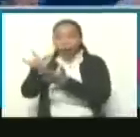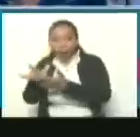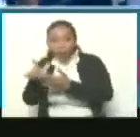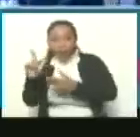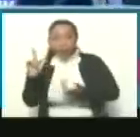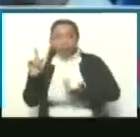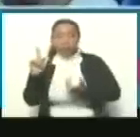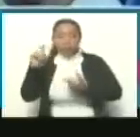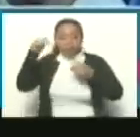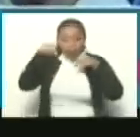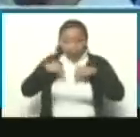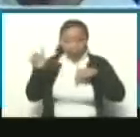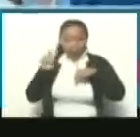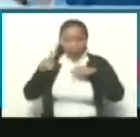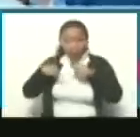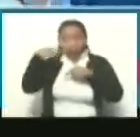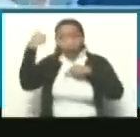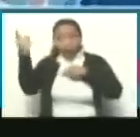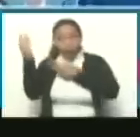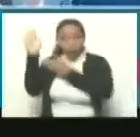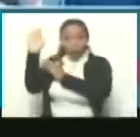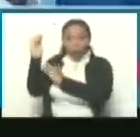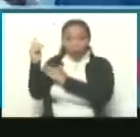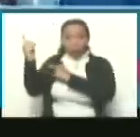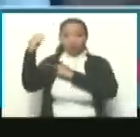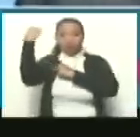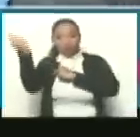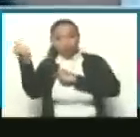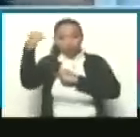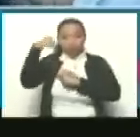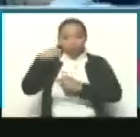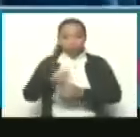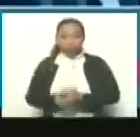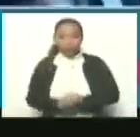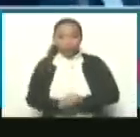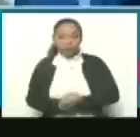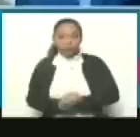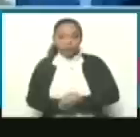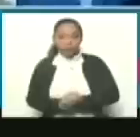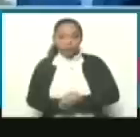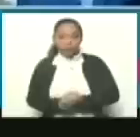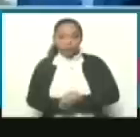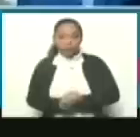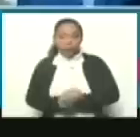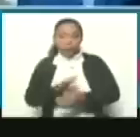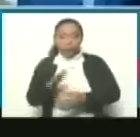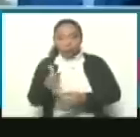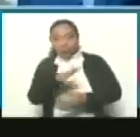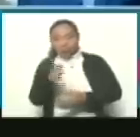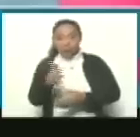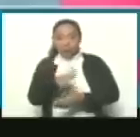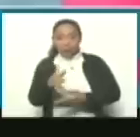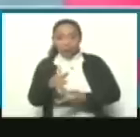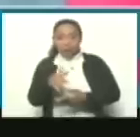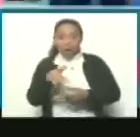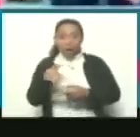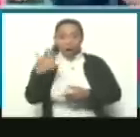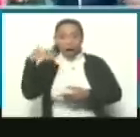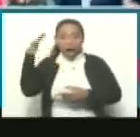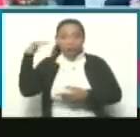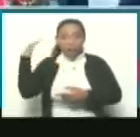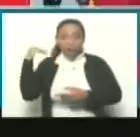primera ministra que Venezuela y Barbados estuvimos conectados cuando existía